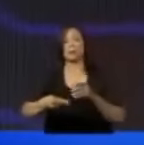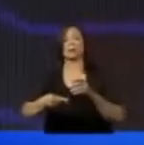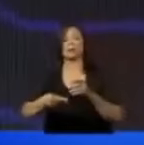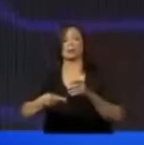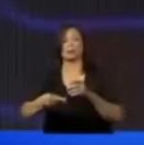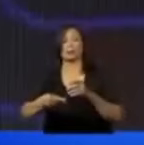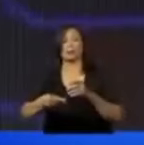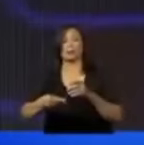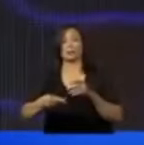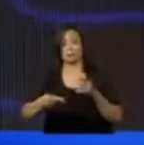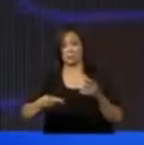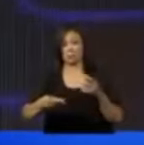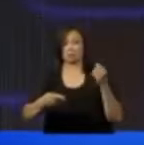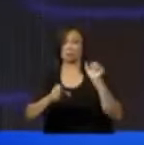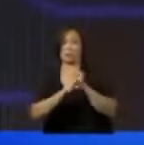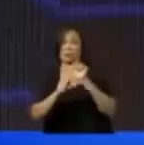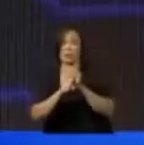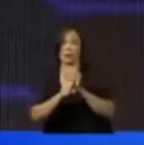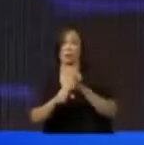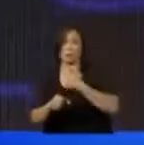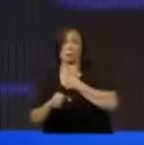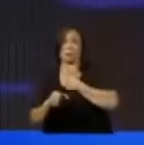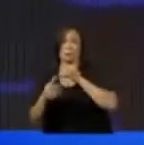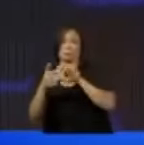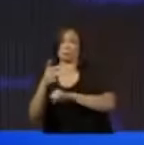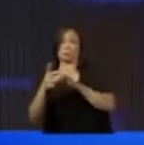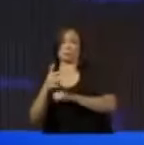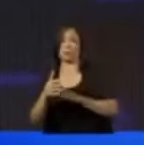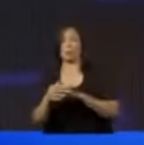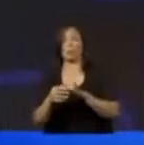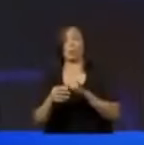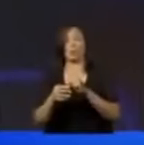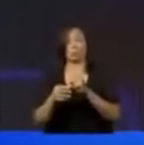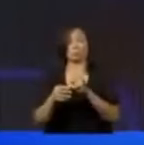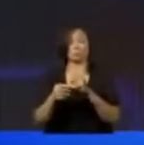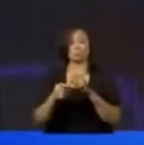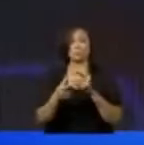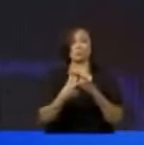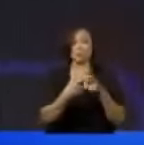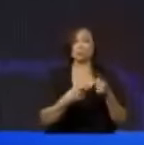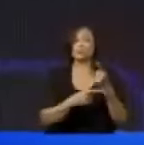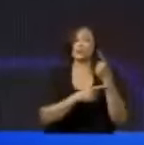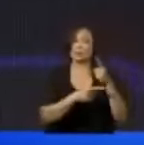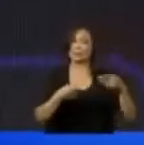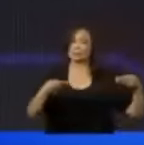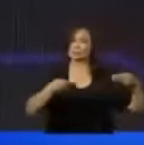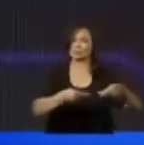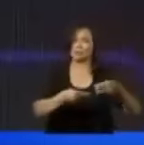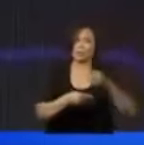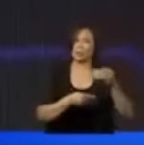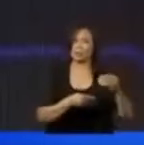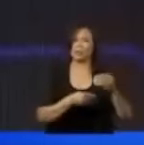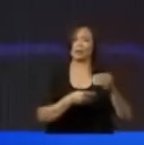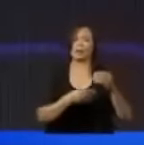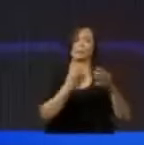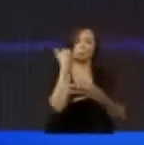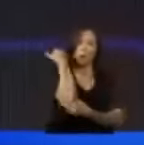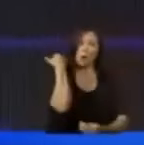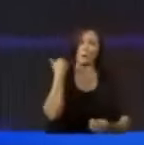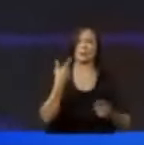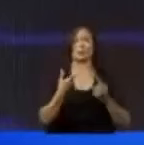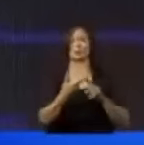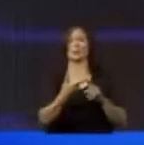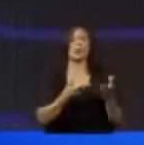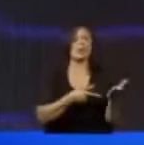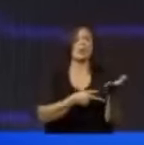donde estarían los trabajadores por cuenta propia o los sectores profesionales de clase media. En el sector subsidiado están los indigentes,